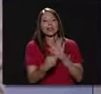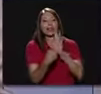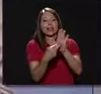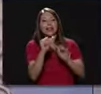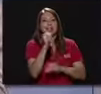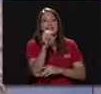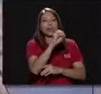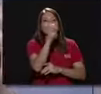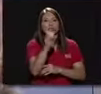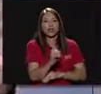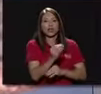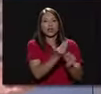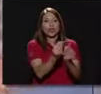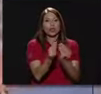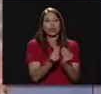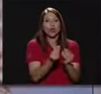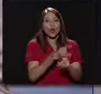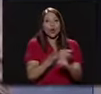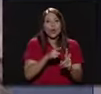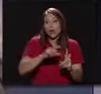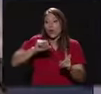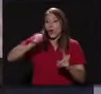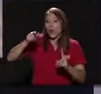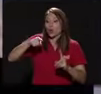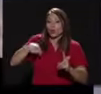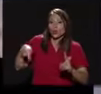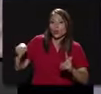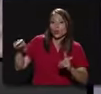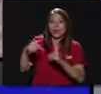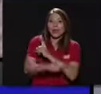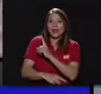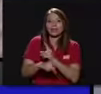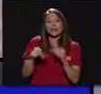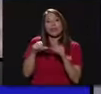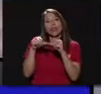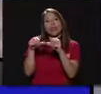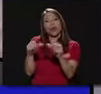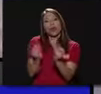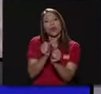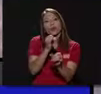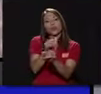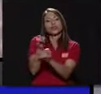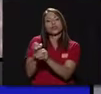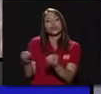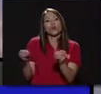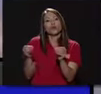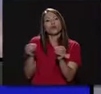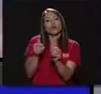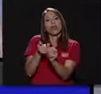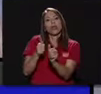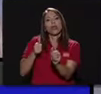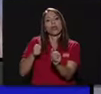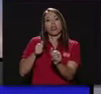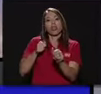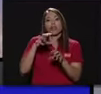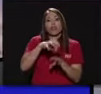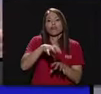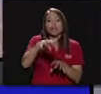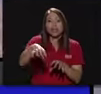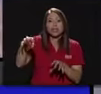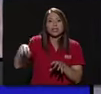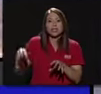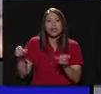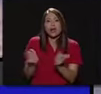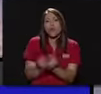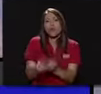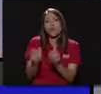En cambio, el resto de la producción, el resto del país, se mantiene con una institucionalidad más rezagada, dispersa, con